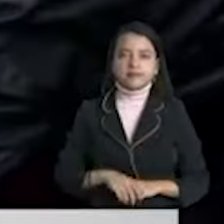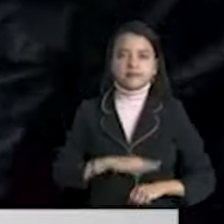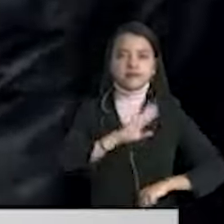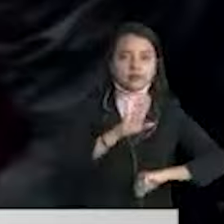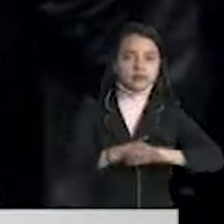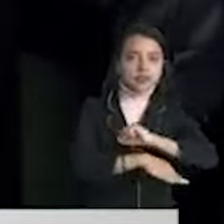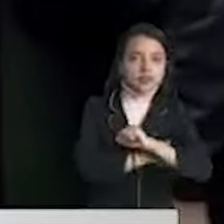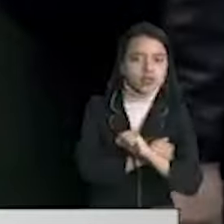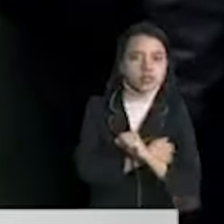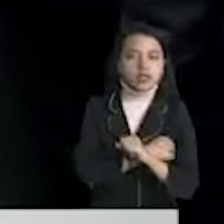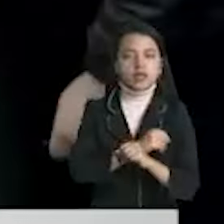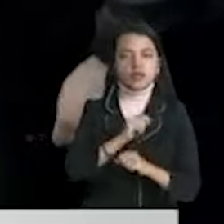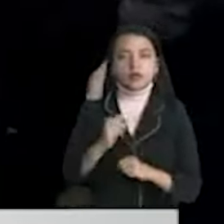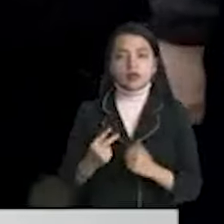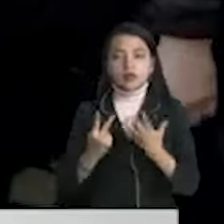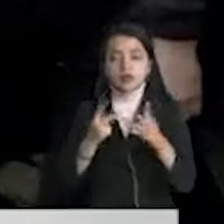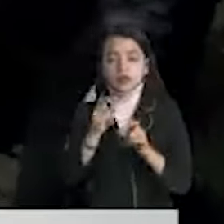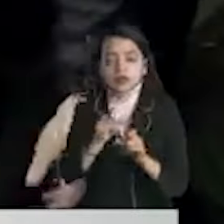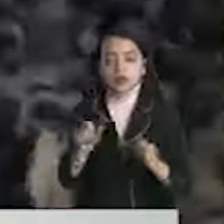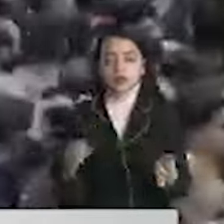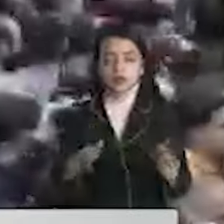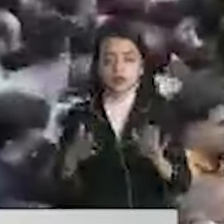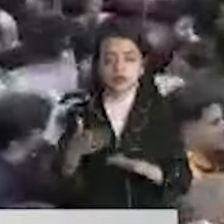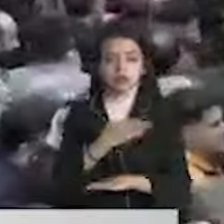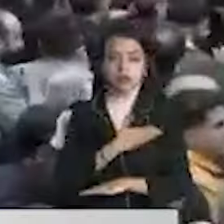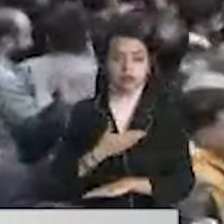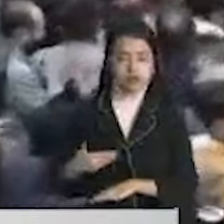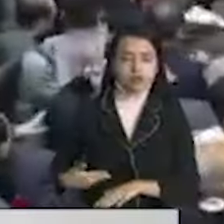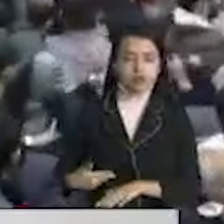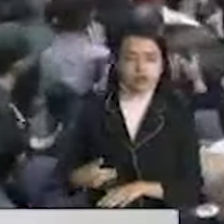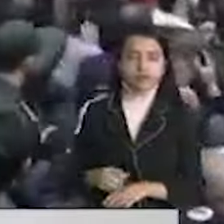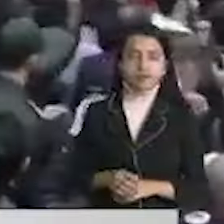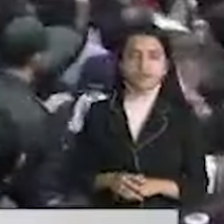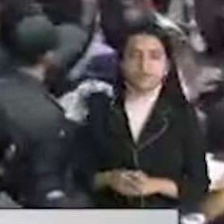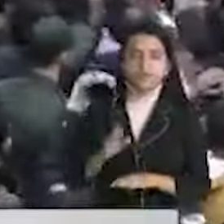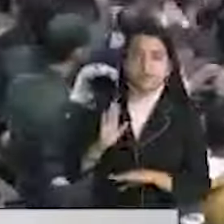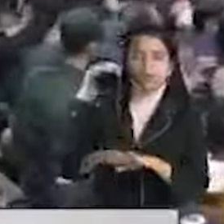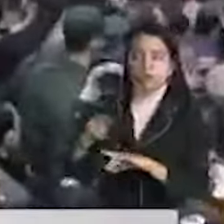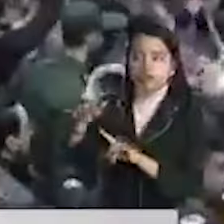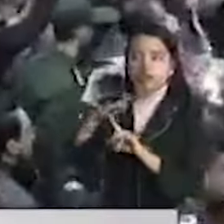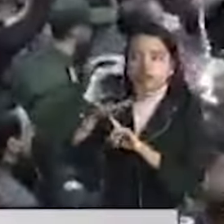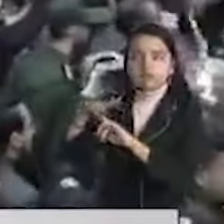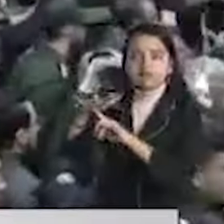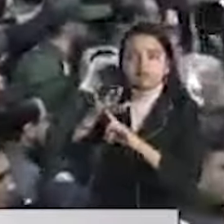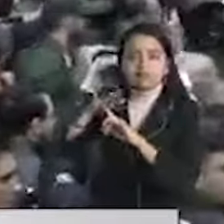y otras 7 personas fallecidas el domingo en un accidente de helicóptero.